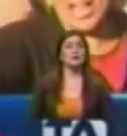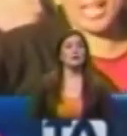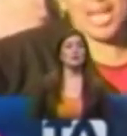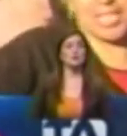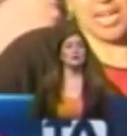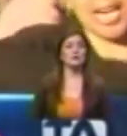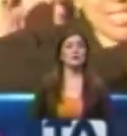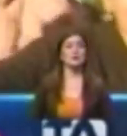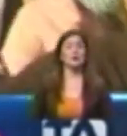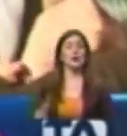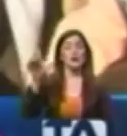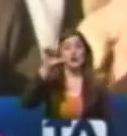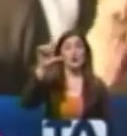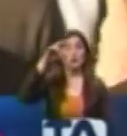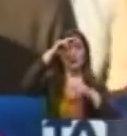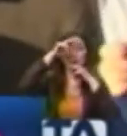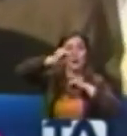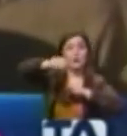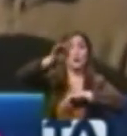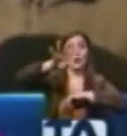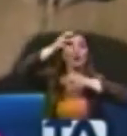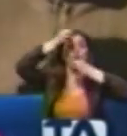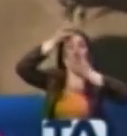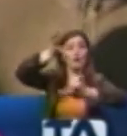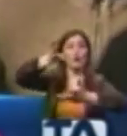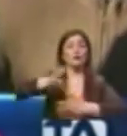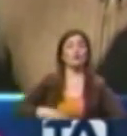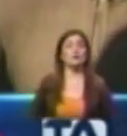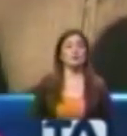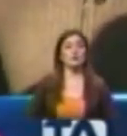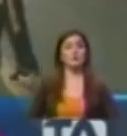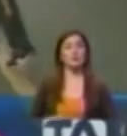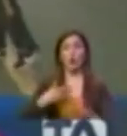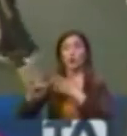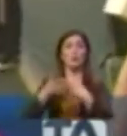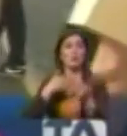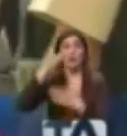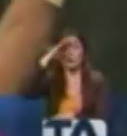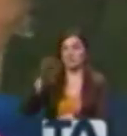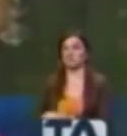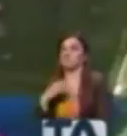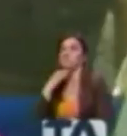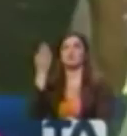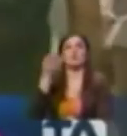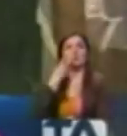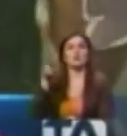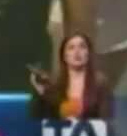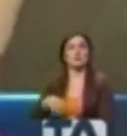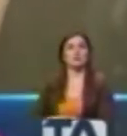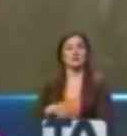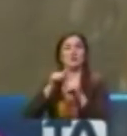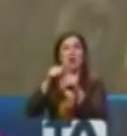sitio que este noticiero este lunes hacía un informe en vivo. No les importó la presencia de la policía y actuaron así.